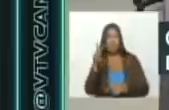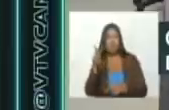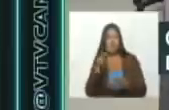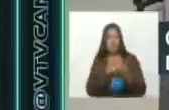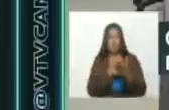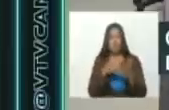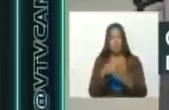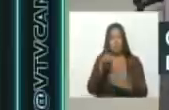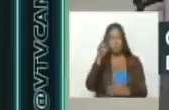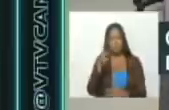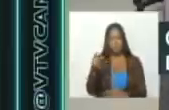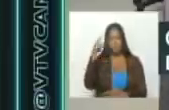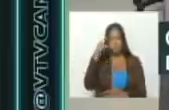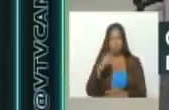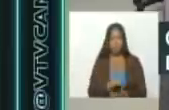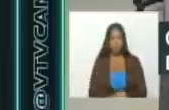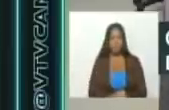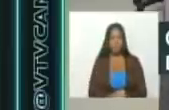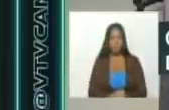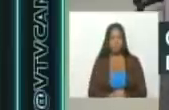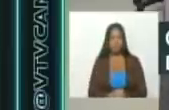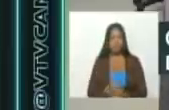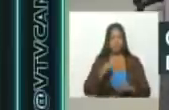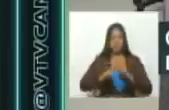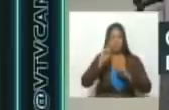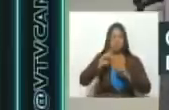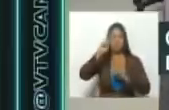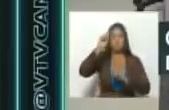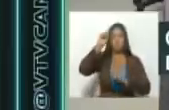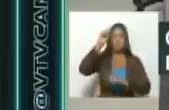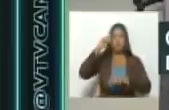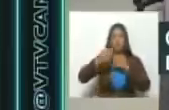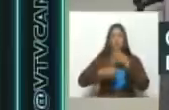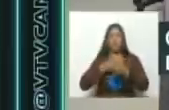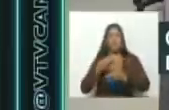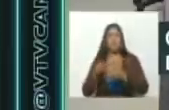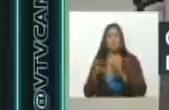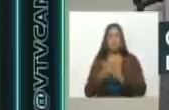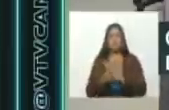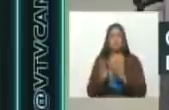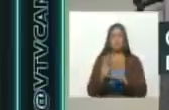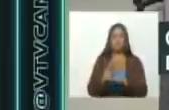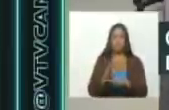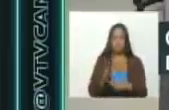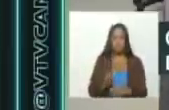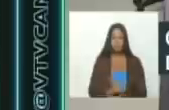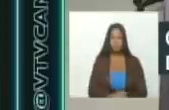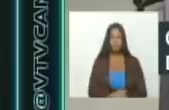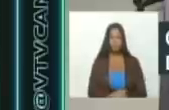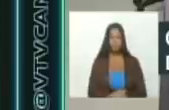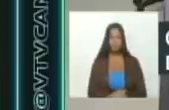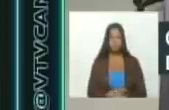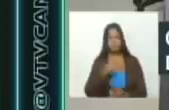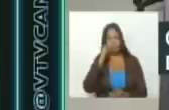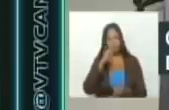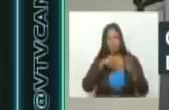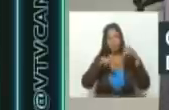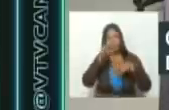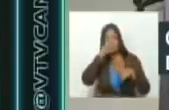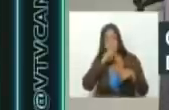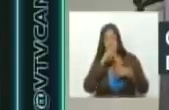dos, la inflación. La inflación. Medido en 12 años